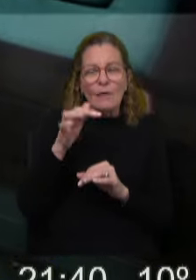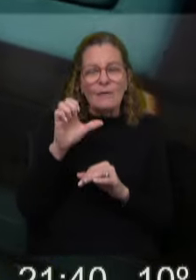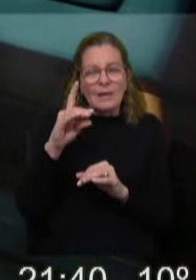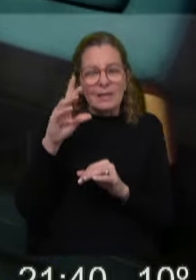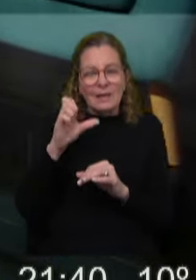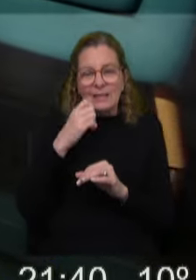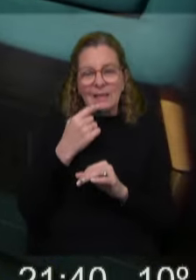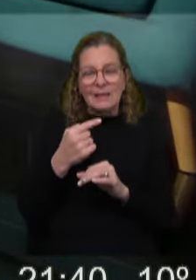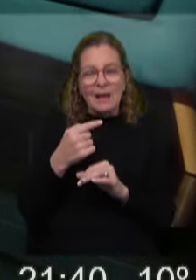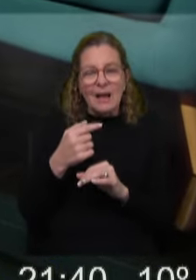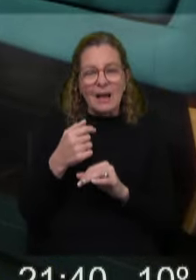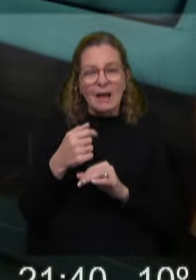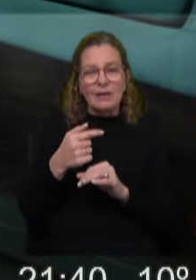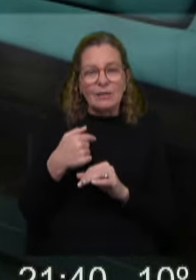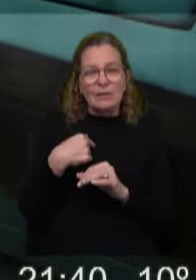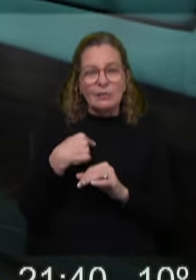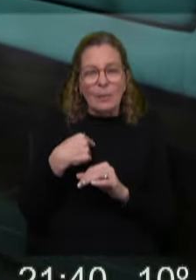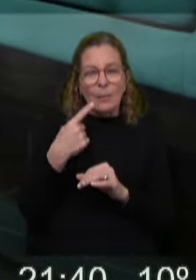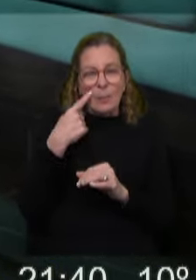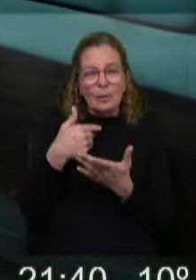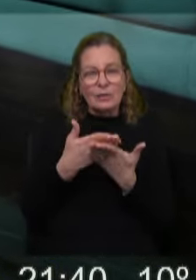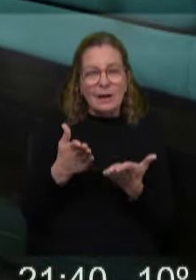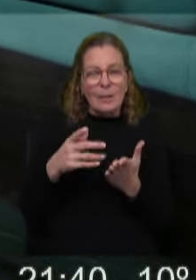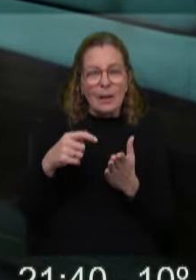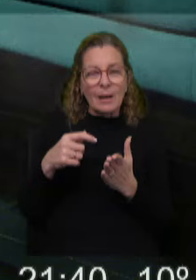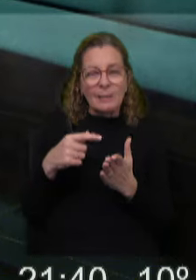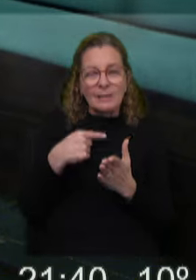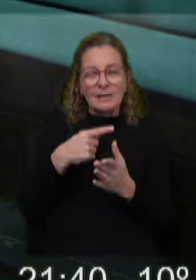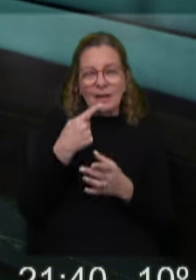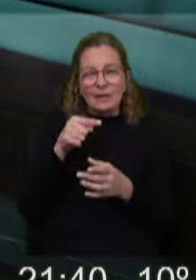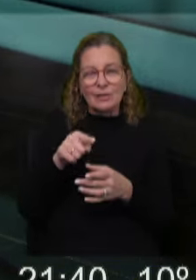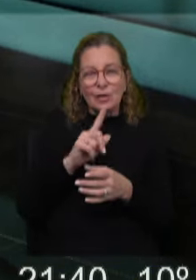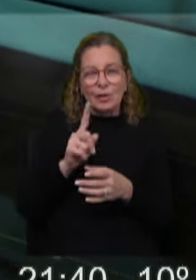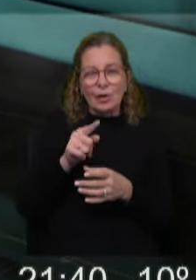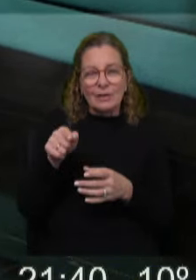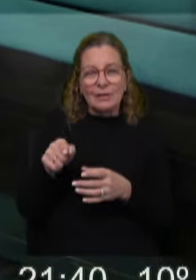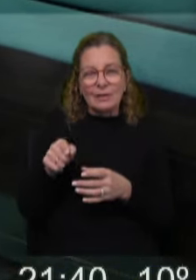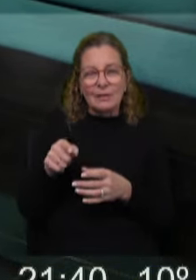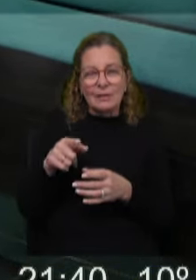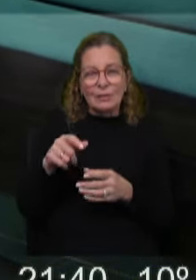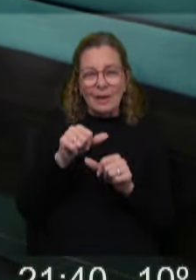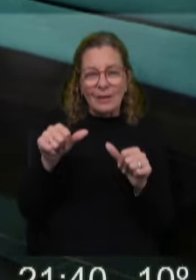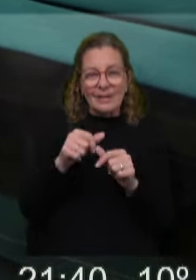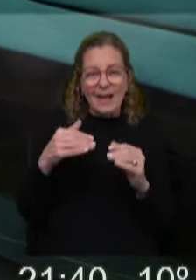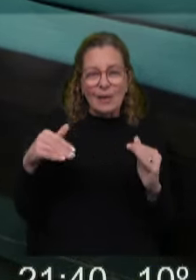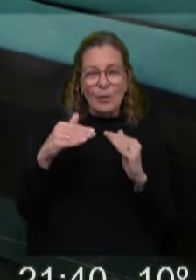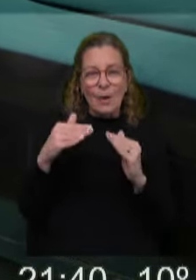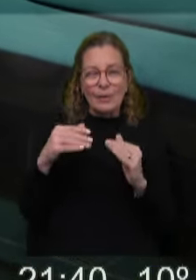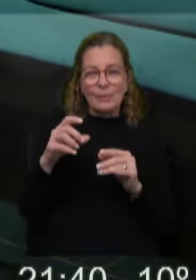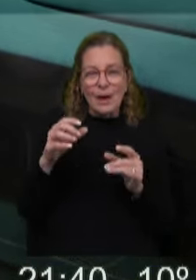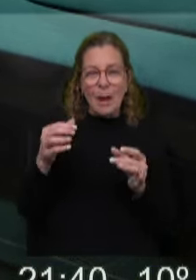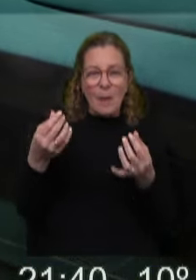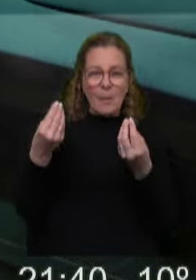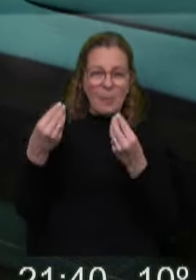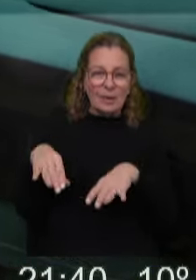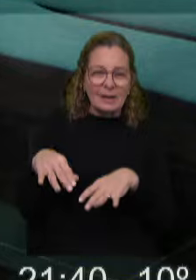claro, que Fede Álvarez, que decía, claro, yo iba y mostraba mis cortos, mis guiones, mis amigos me decían, no, esto no sé qué, esto no sé cuánto. Yo iba y los hacía igual, y era bueno, una porquería, claro, y otro